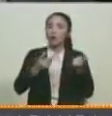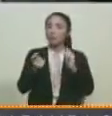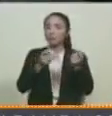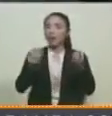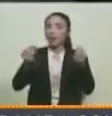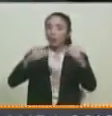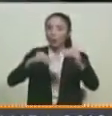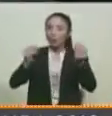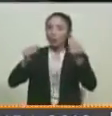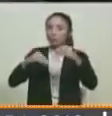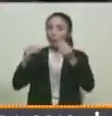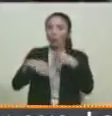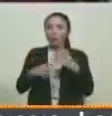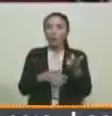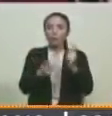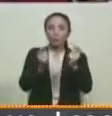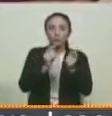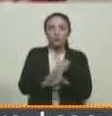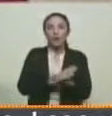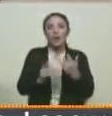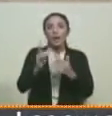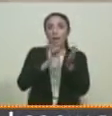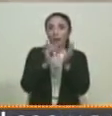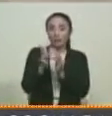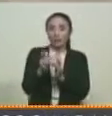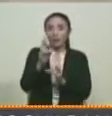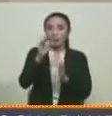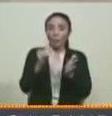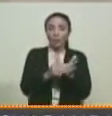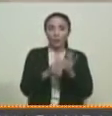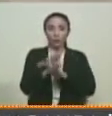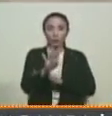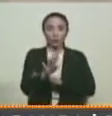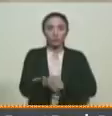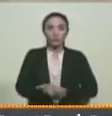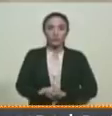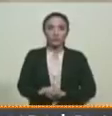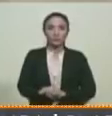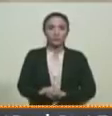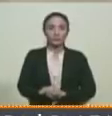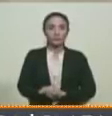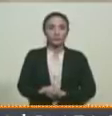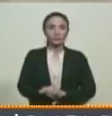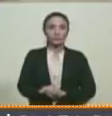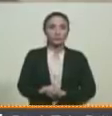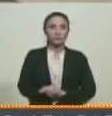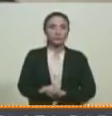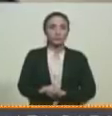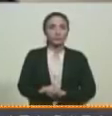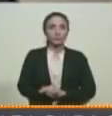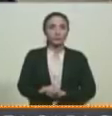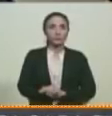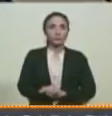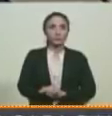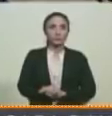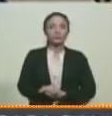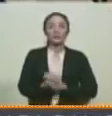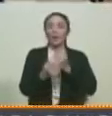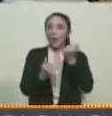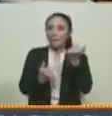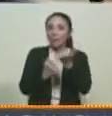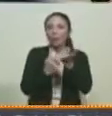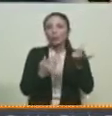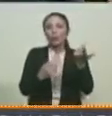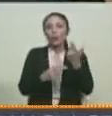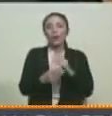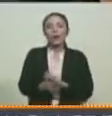aquí en abril 2014. Con el apoyo de la UNASUR entonces.